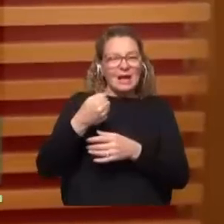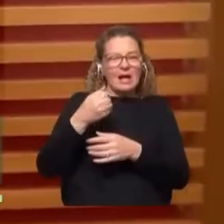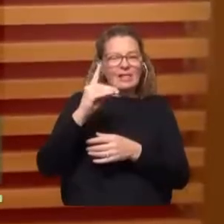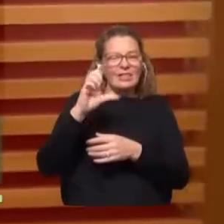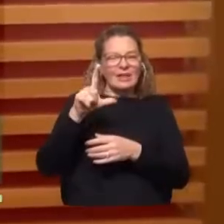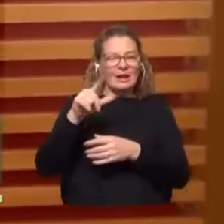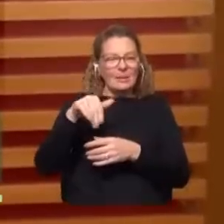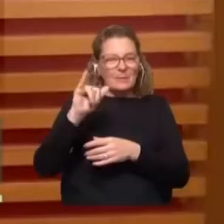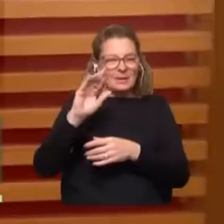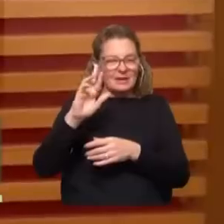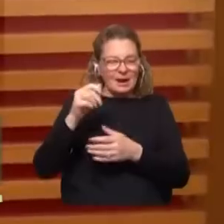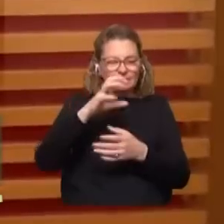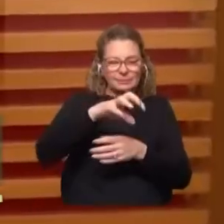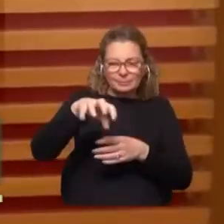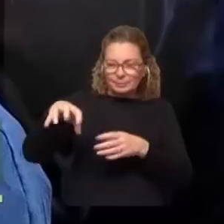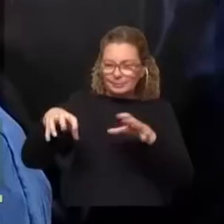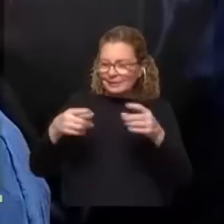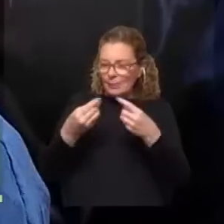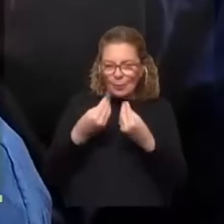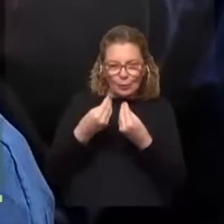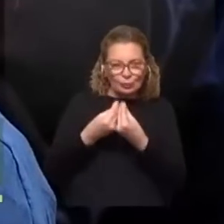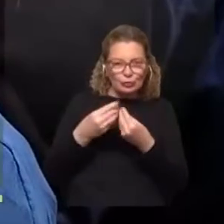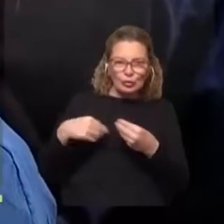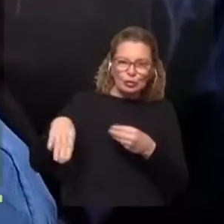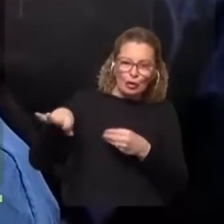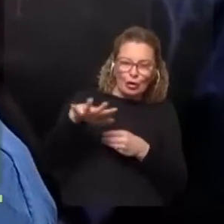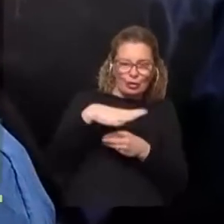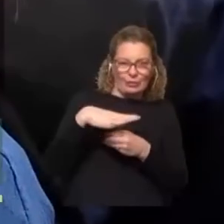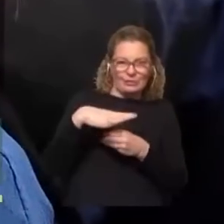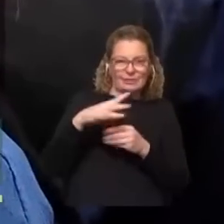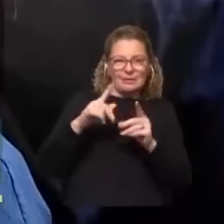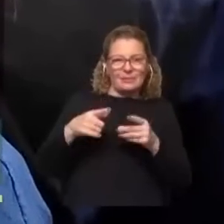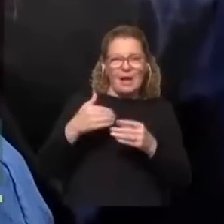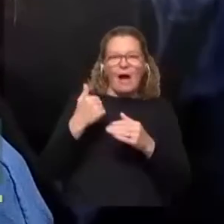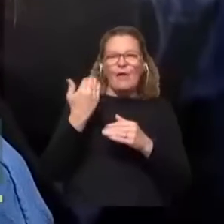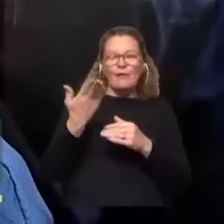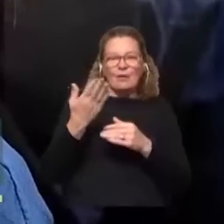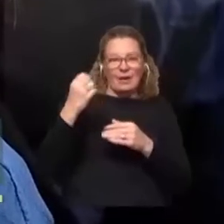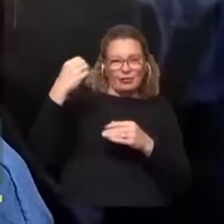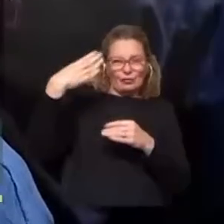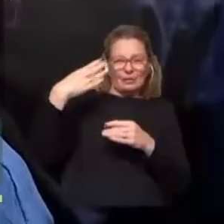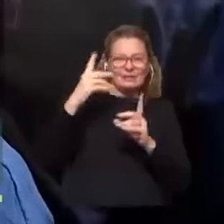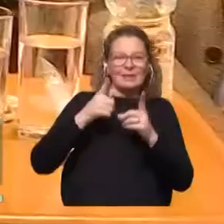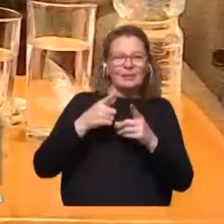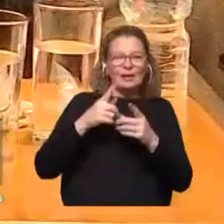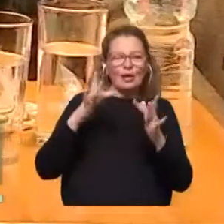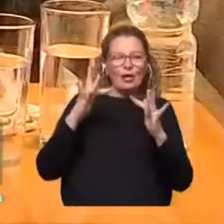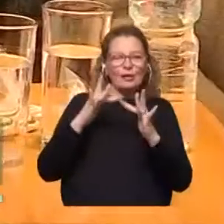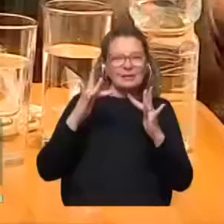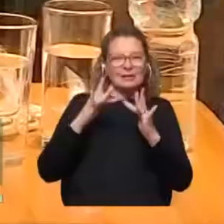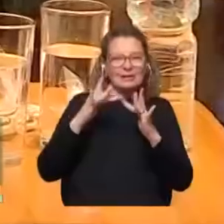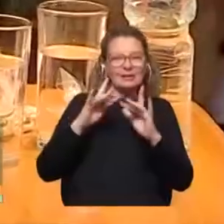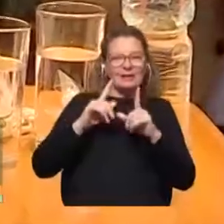estará cooptada es decir todo esto será macondo y más hacia fuera del Solís tendremos en coincidencia